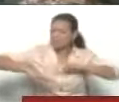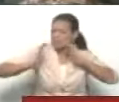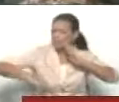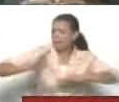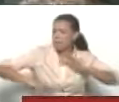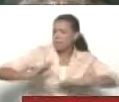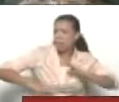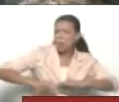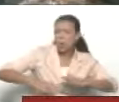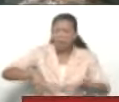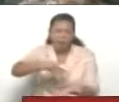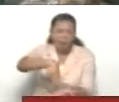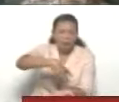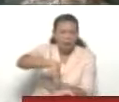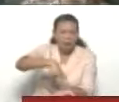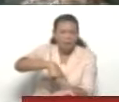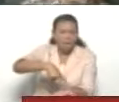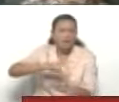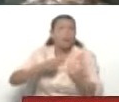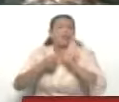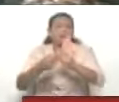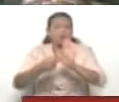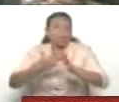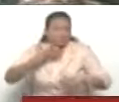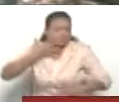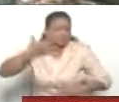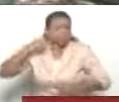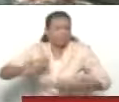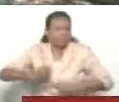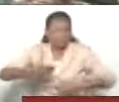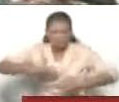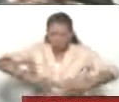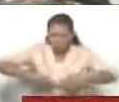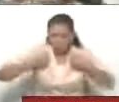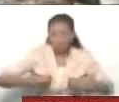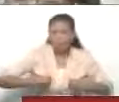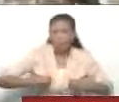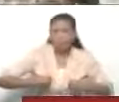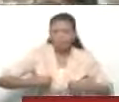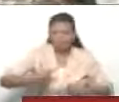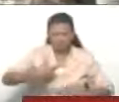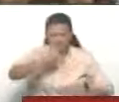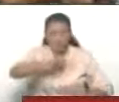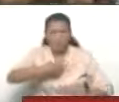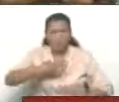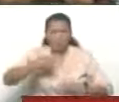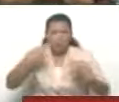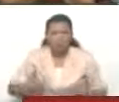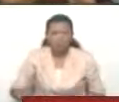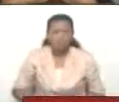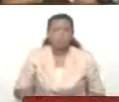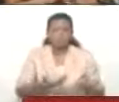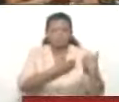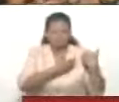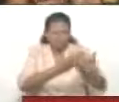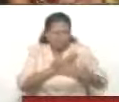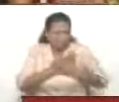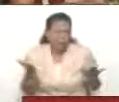tambores y de bailes para demostrar que el pueblo patriota tenía la moral alta.